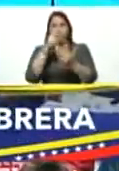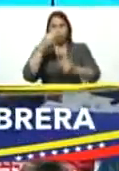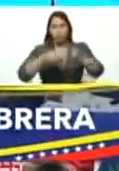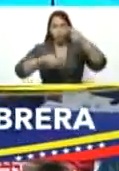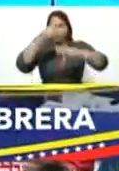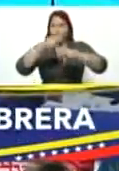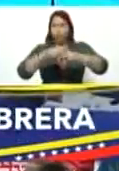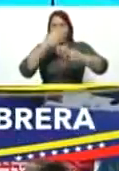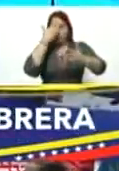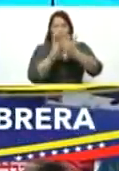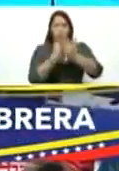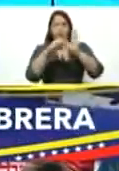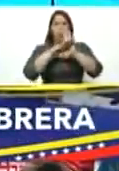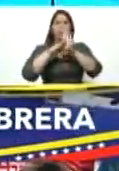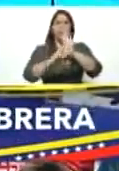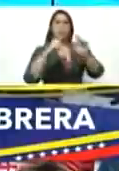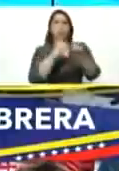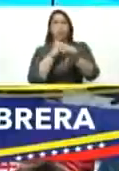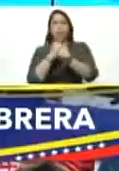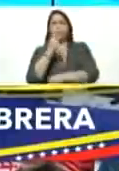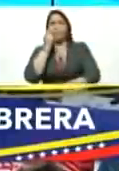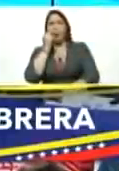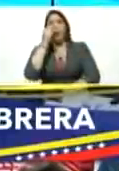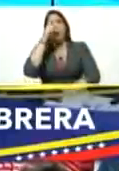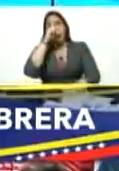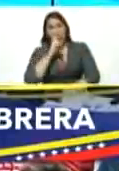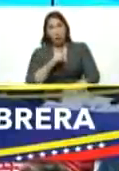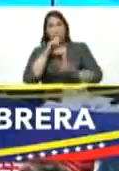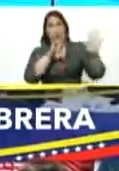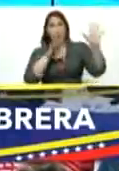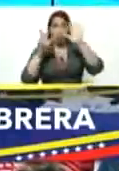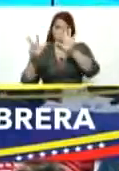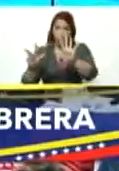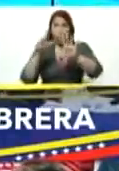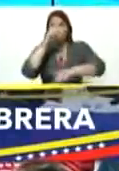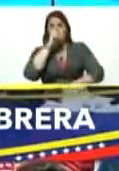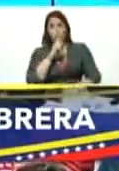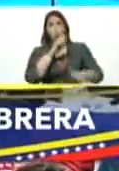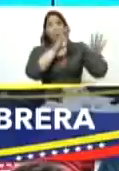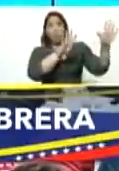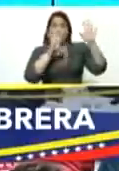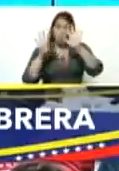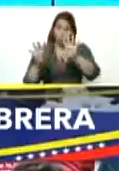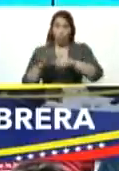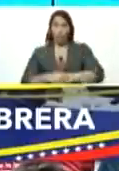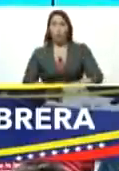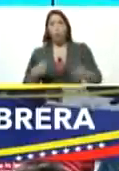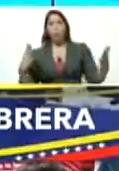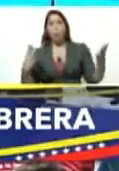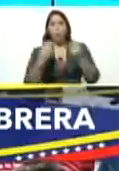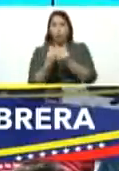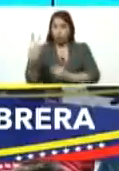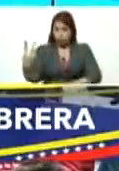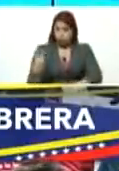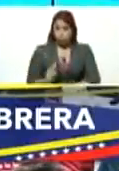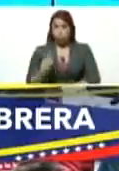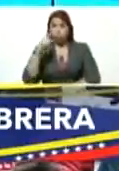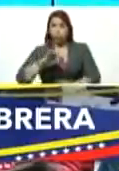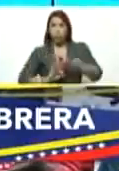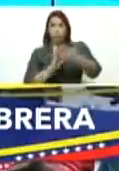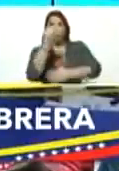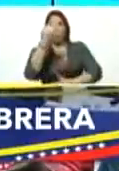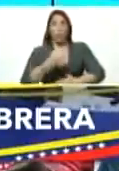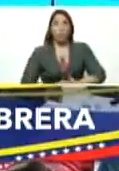trabajadores en el año 98 99 juntos fundamos